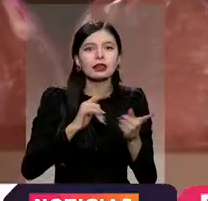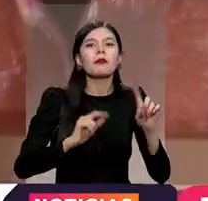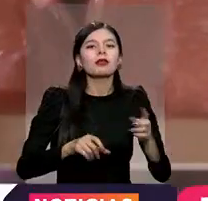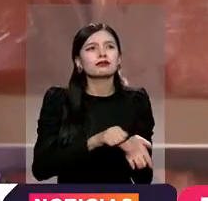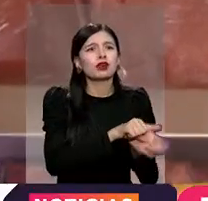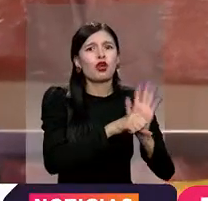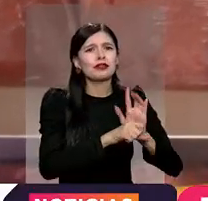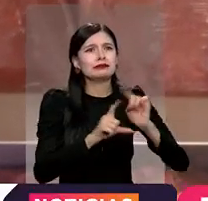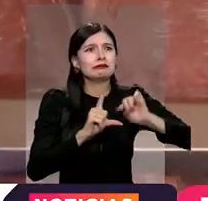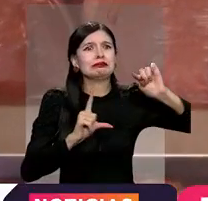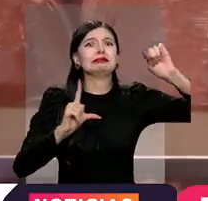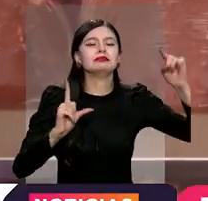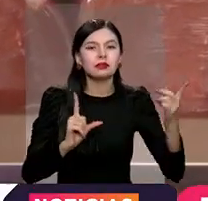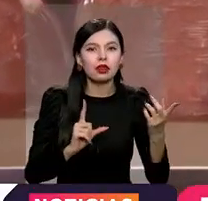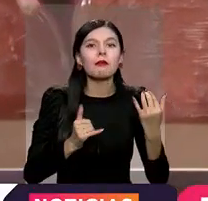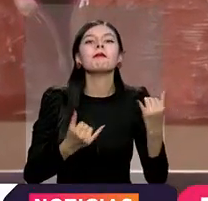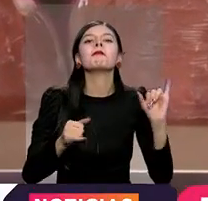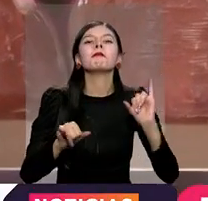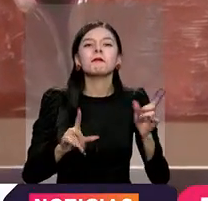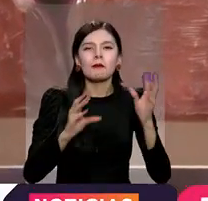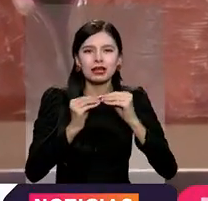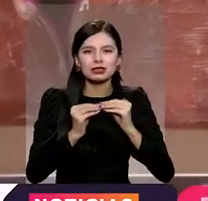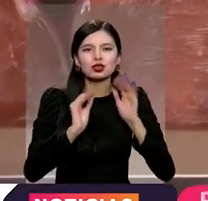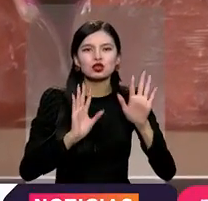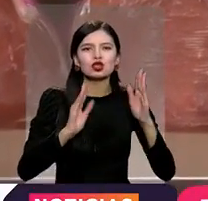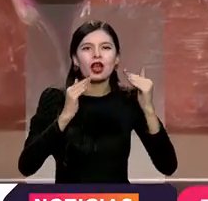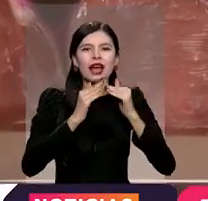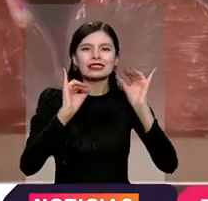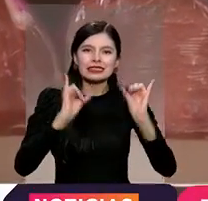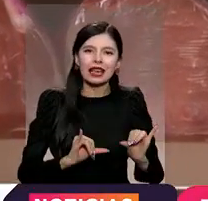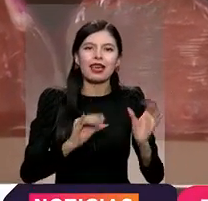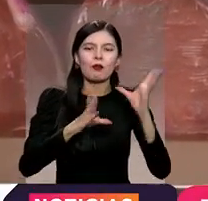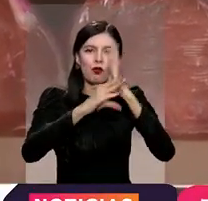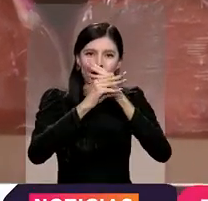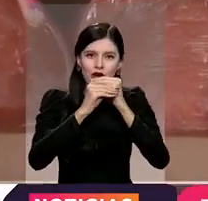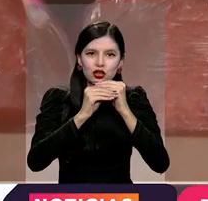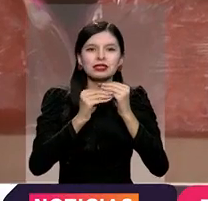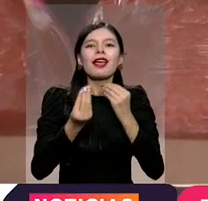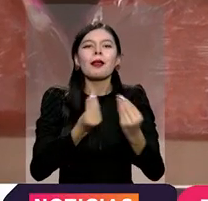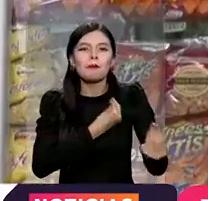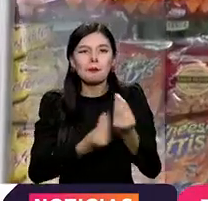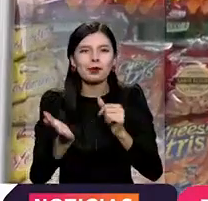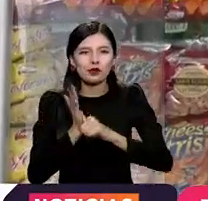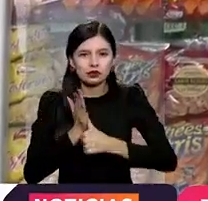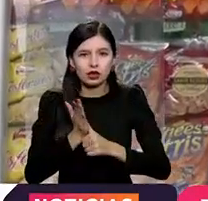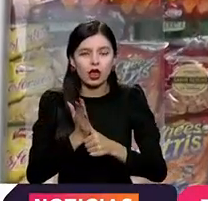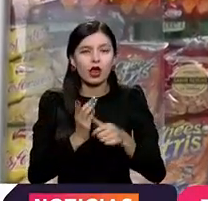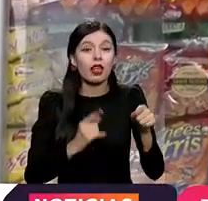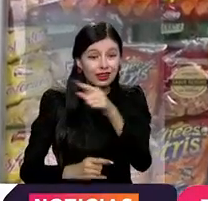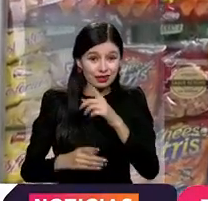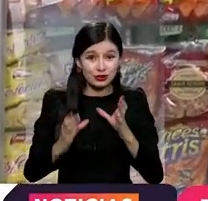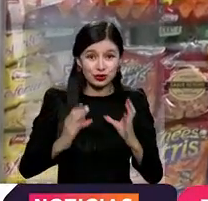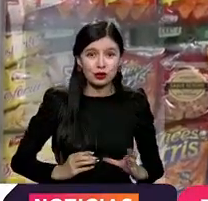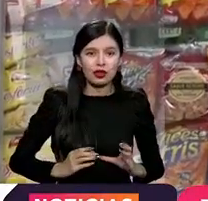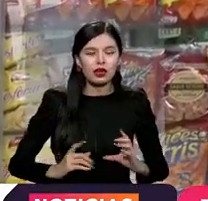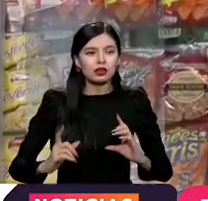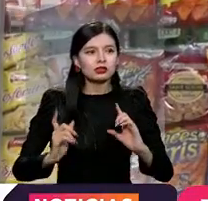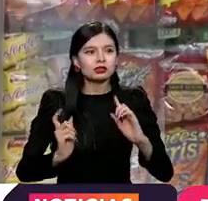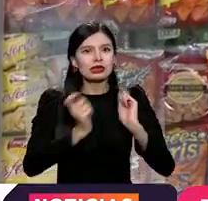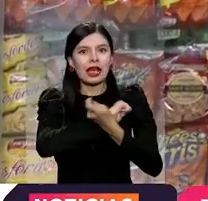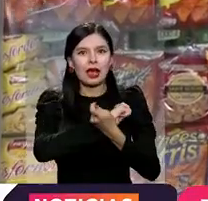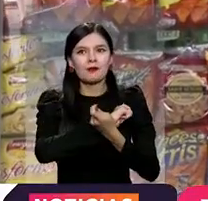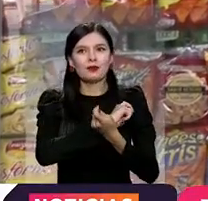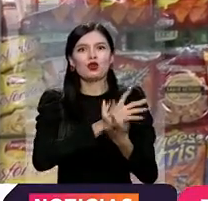coronavirus, sumado a medidas como el toque de queda nocturno y el pico y cédula, han llevado a los ciudadanos a tener cambios en sus hábitos de consumo.